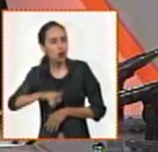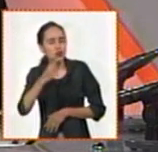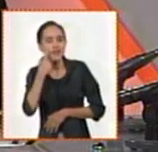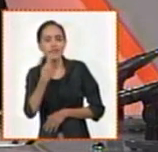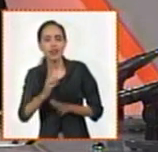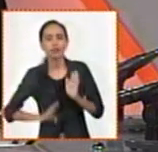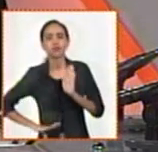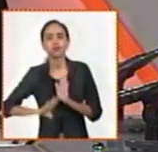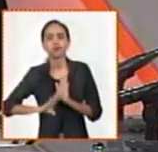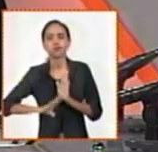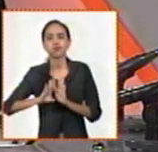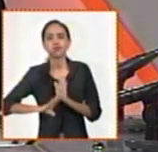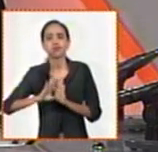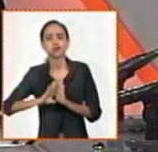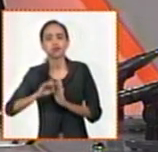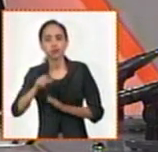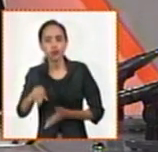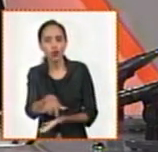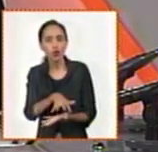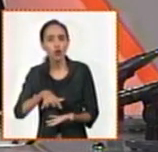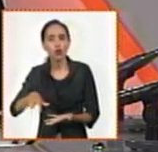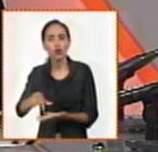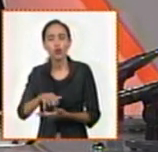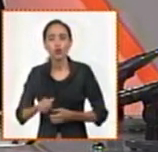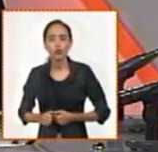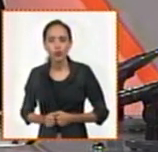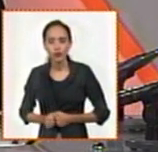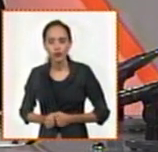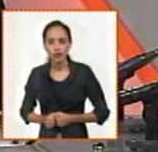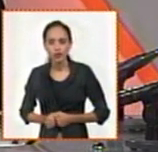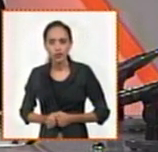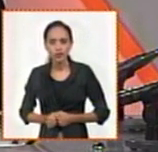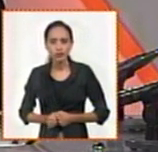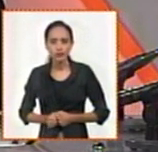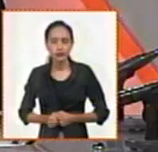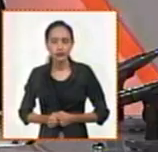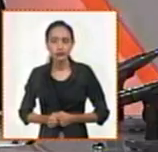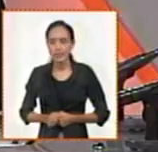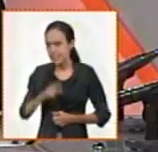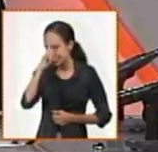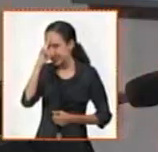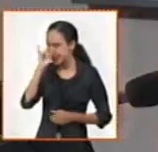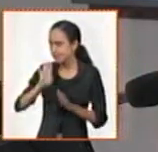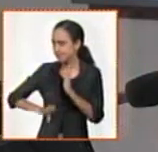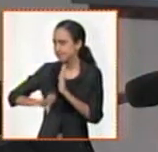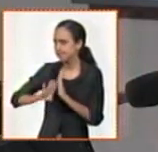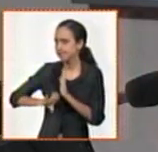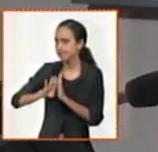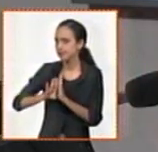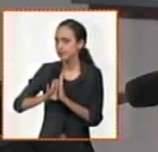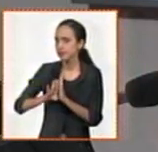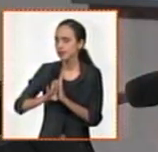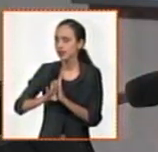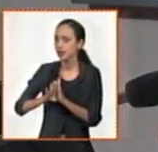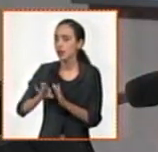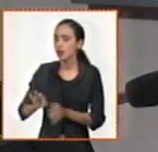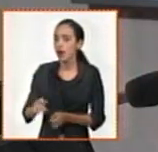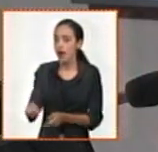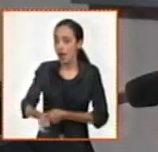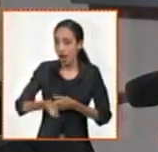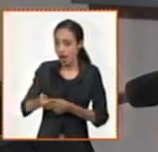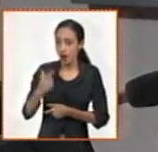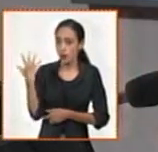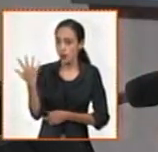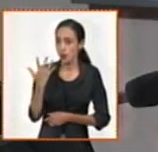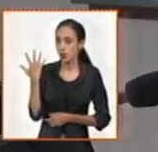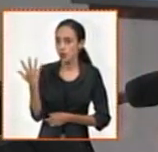avance en los territorios donde hace falta. Sí, la agroecología, como